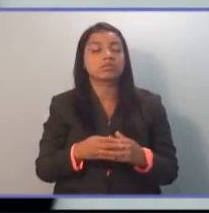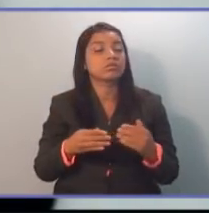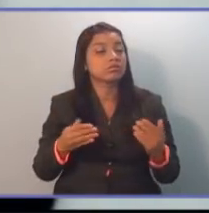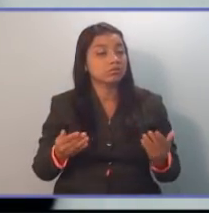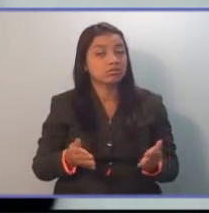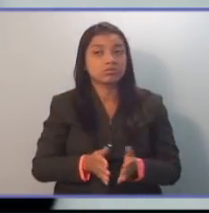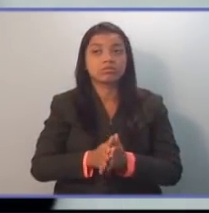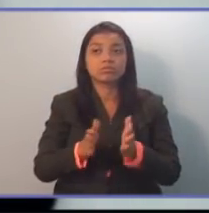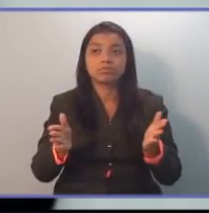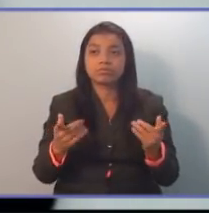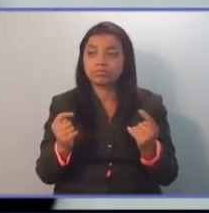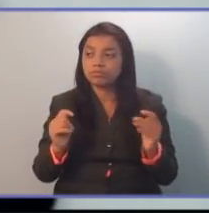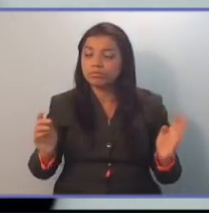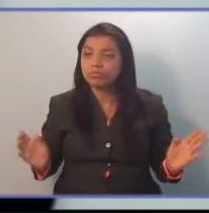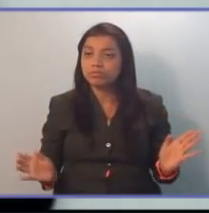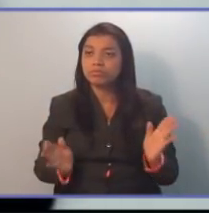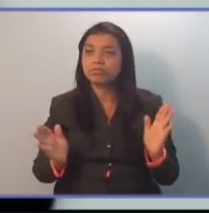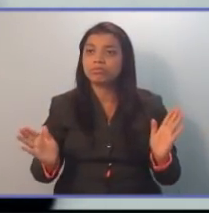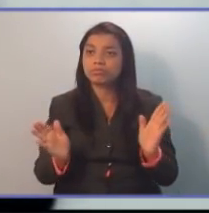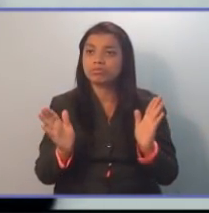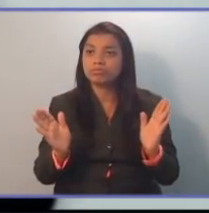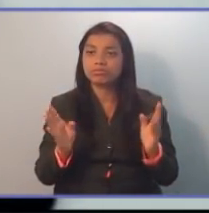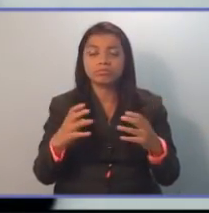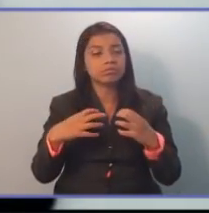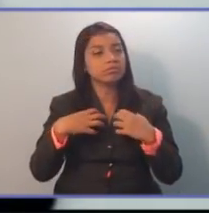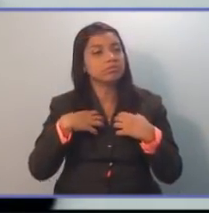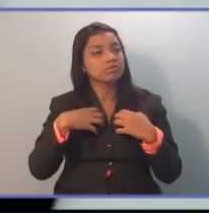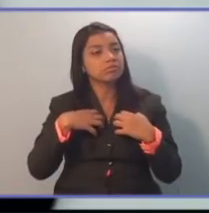pues he tratado de llevar una vida bastante